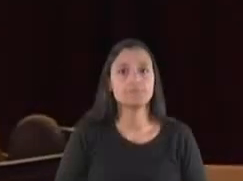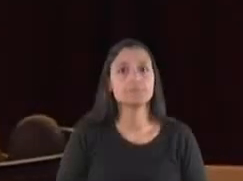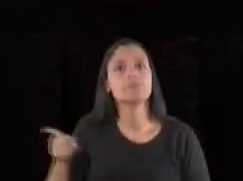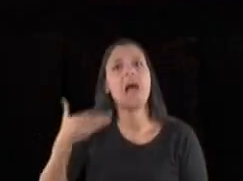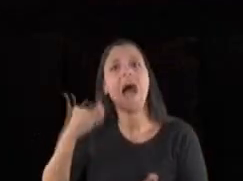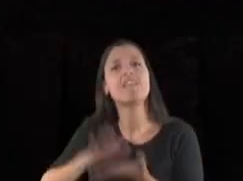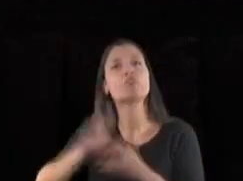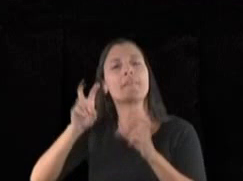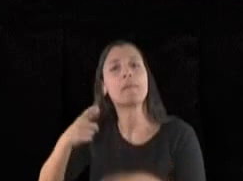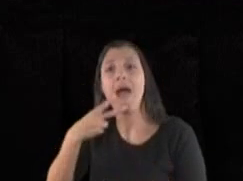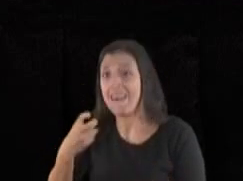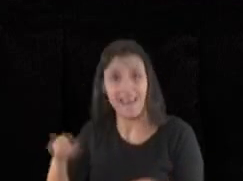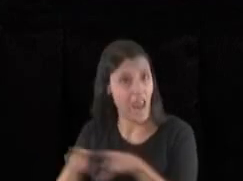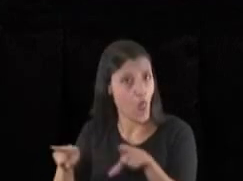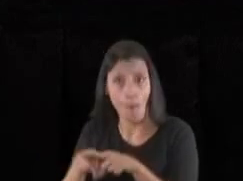de la energía.